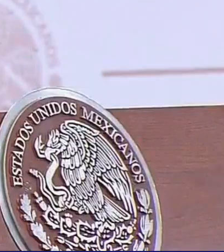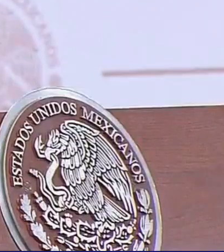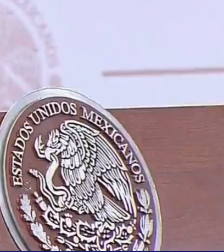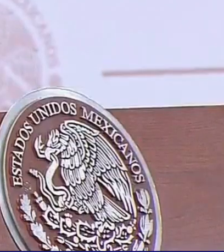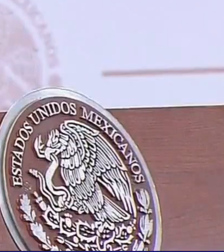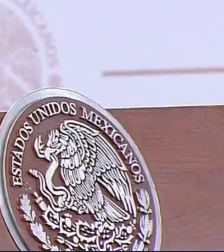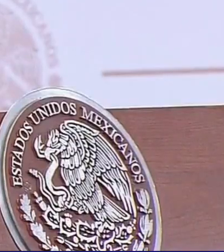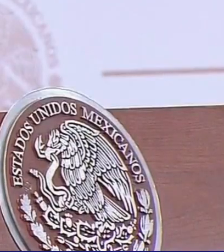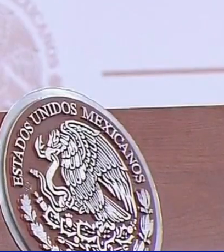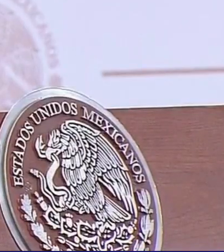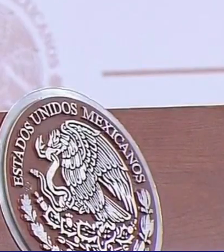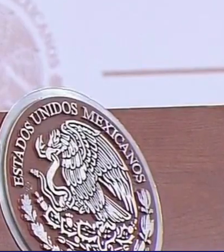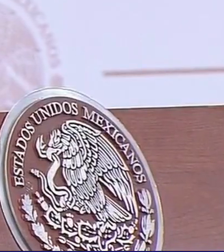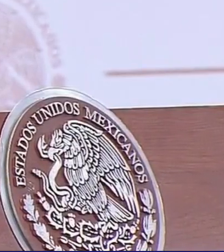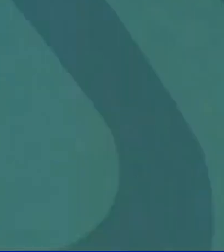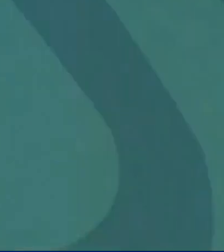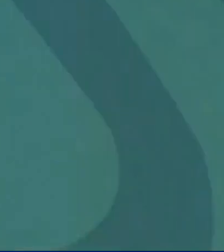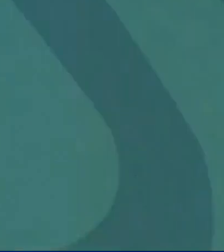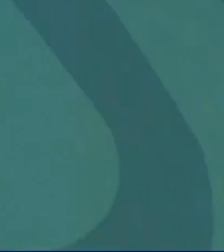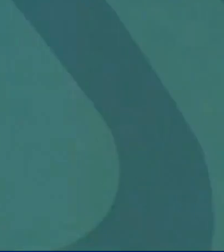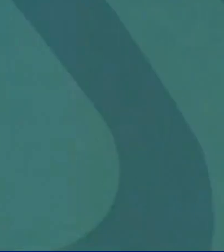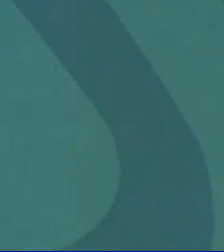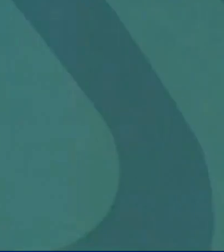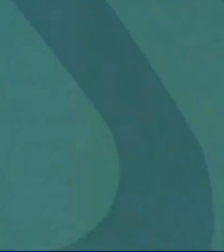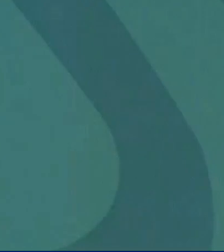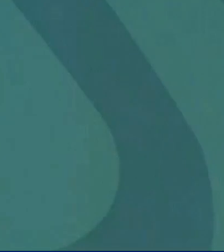mientras hacían